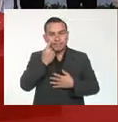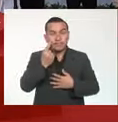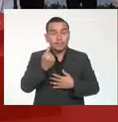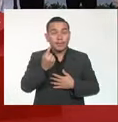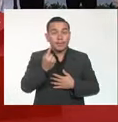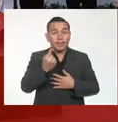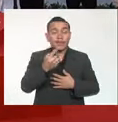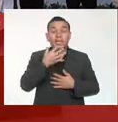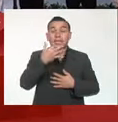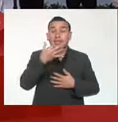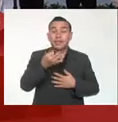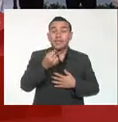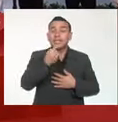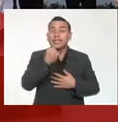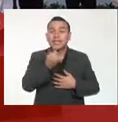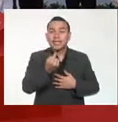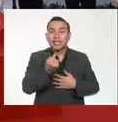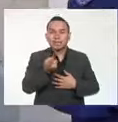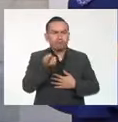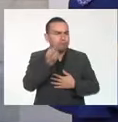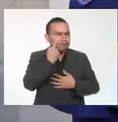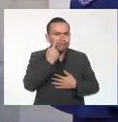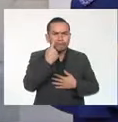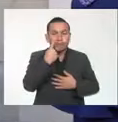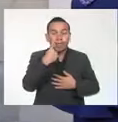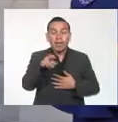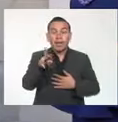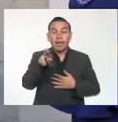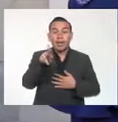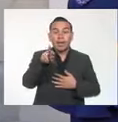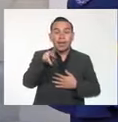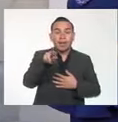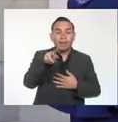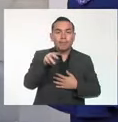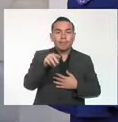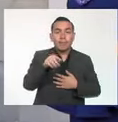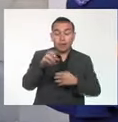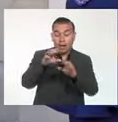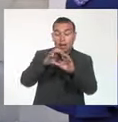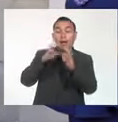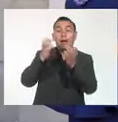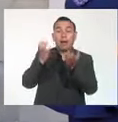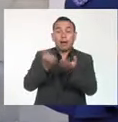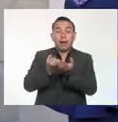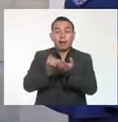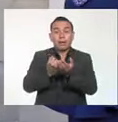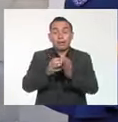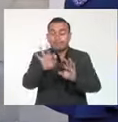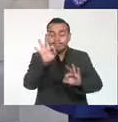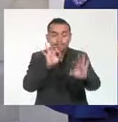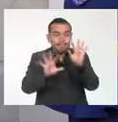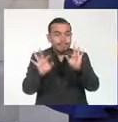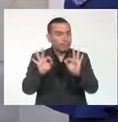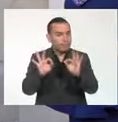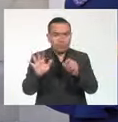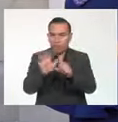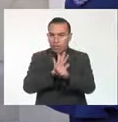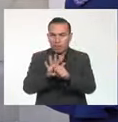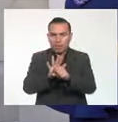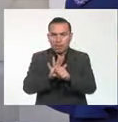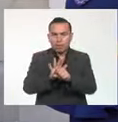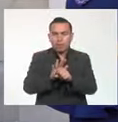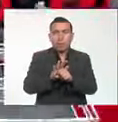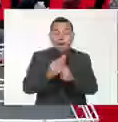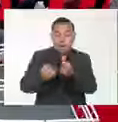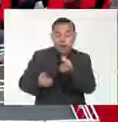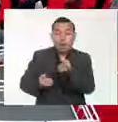son protegidos por algunos amigos de la comunidad internacional. Digo algunos porque no son todos, pero sí